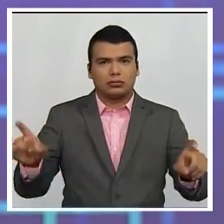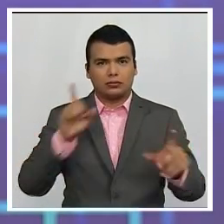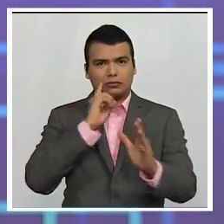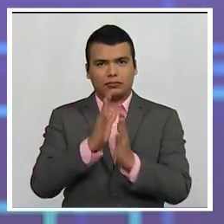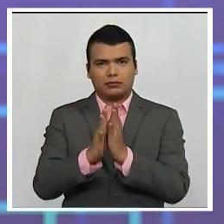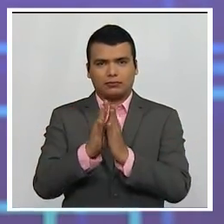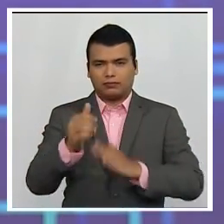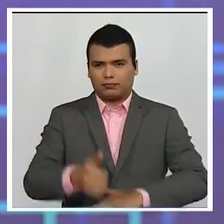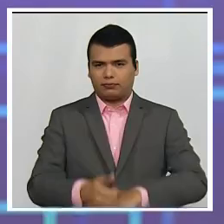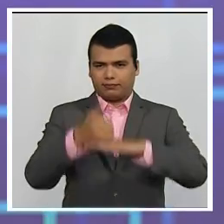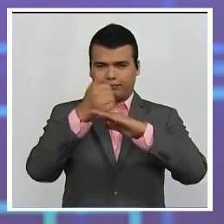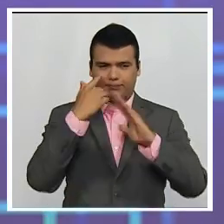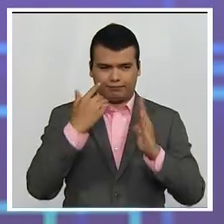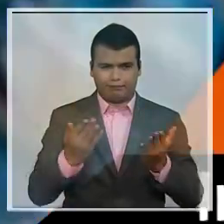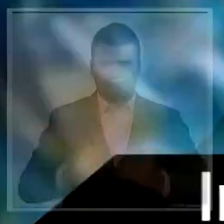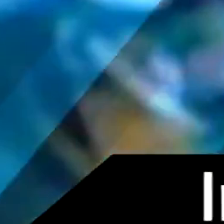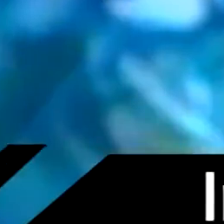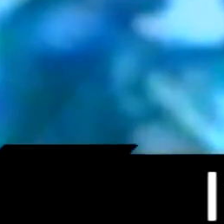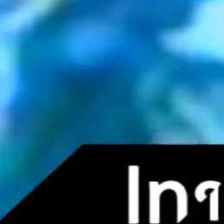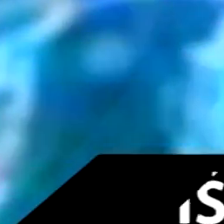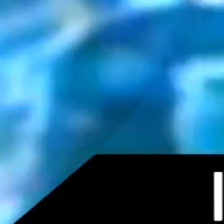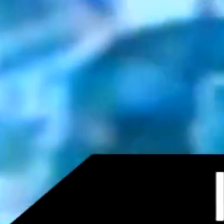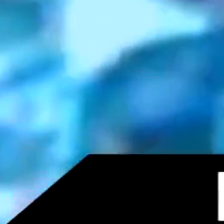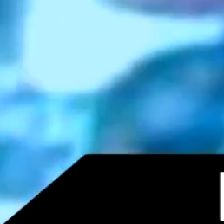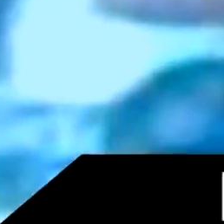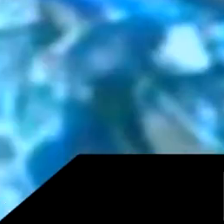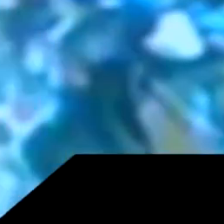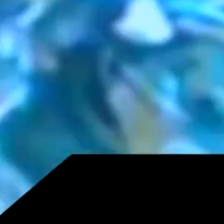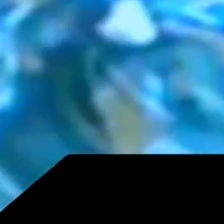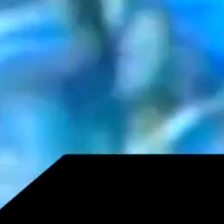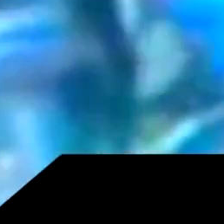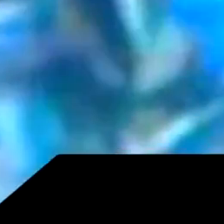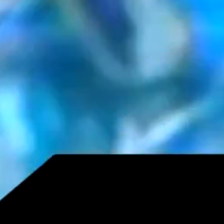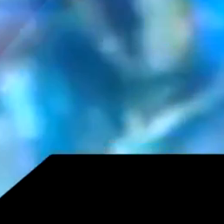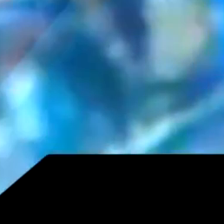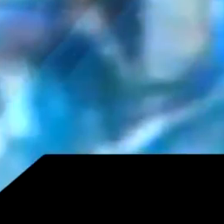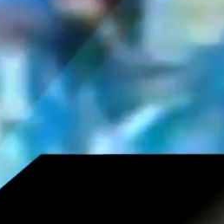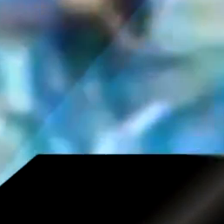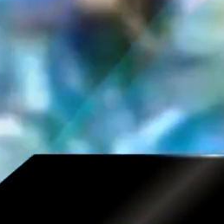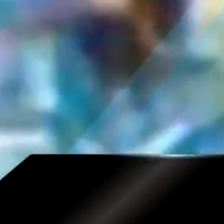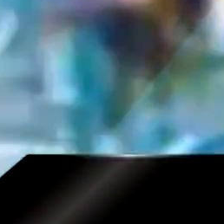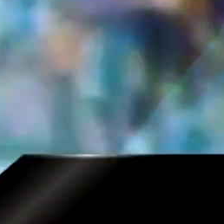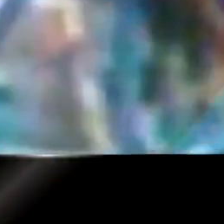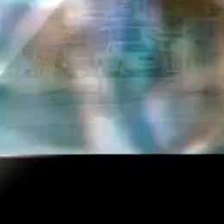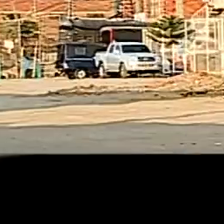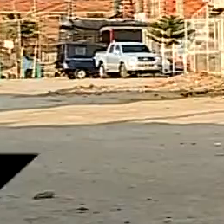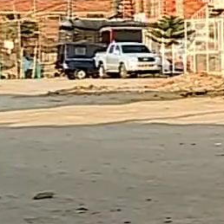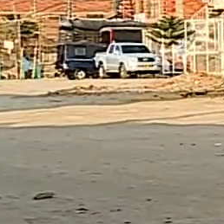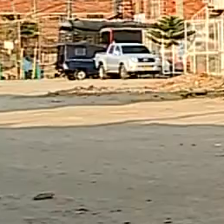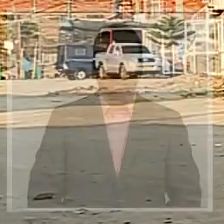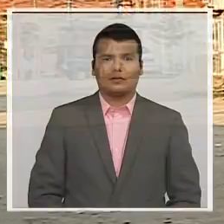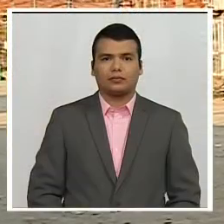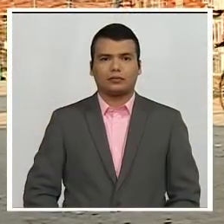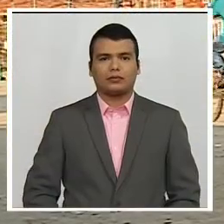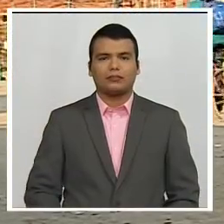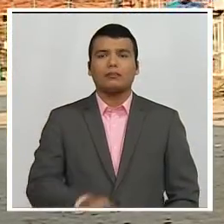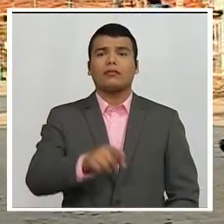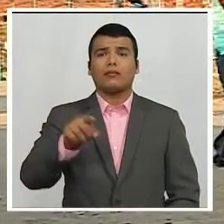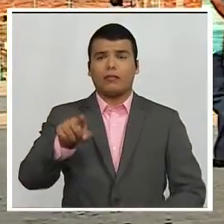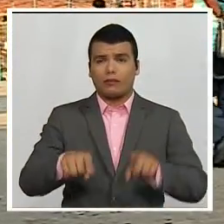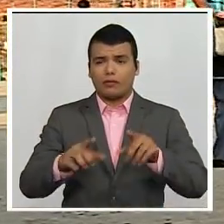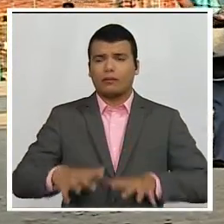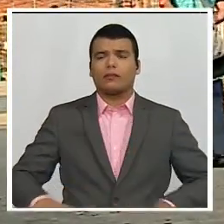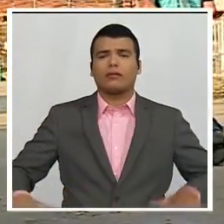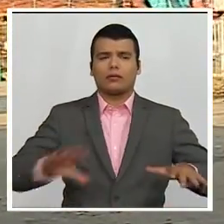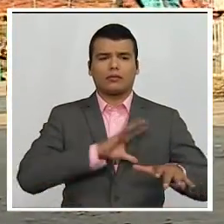director óscar lópez noguera inseguridad sobre ruedas las tardes en algunos sectores de cali